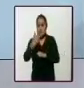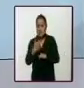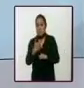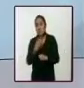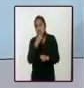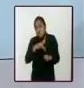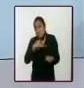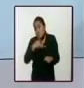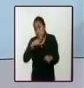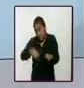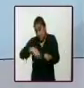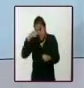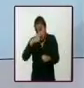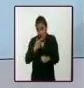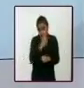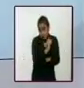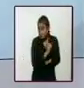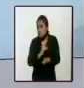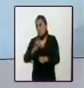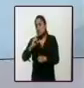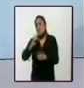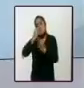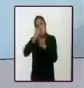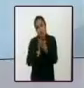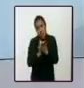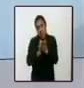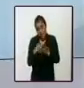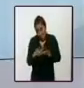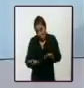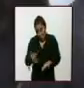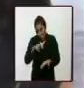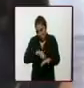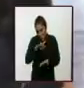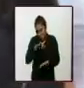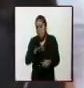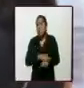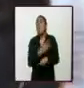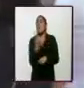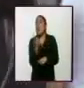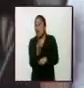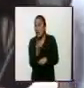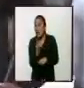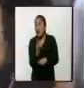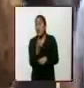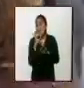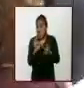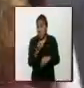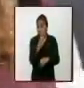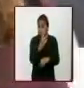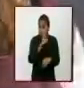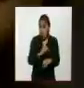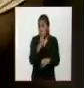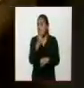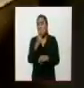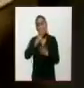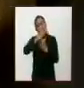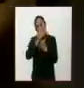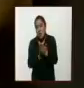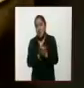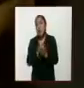expectativa de crecimiento económico para México en 2019. ¿Qué es lo que sucede? Pasó de 2.1 a 1